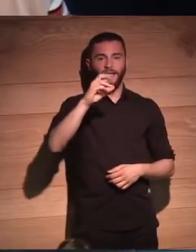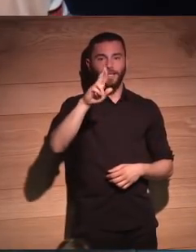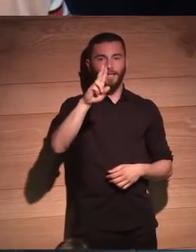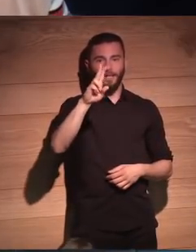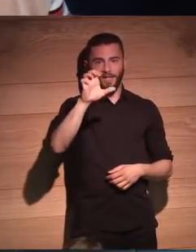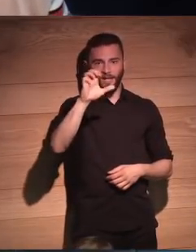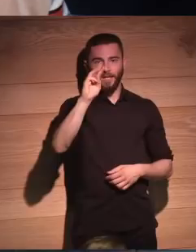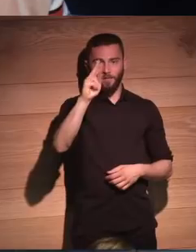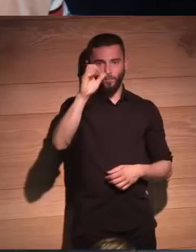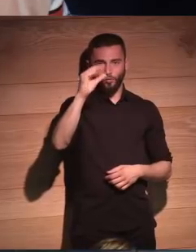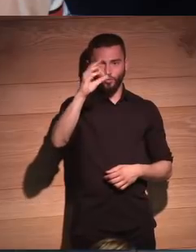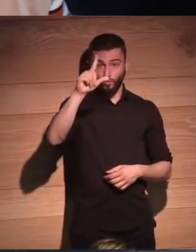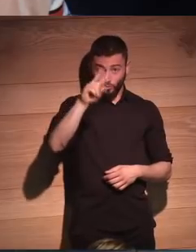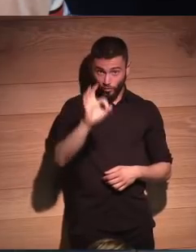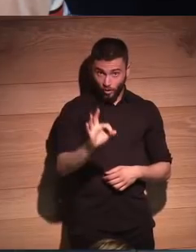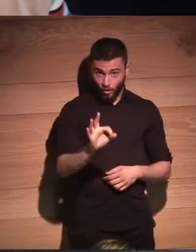saga fue una mancha